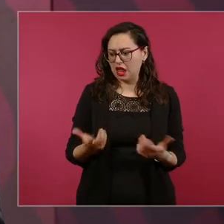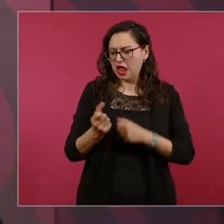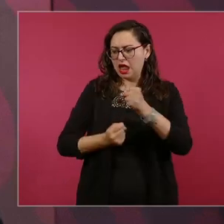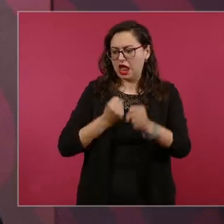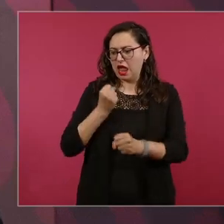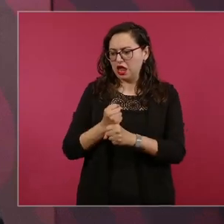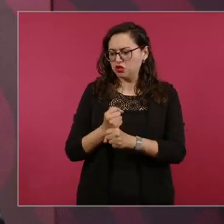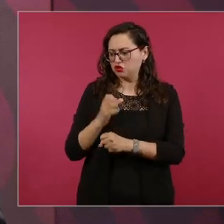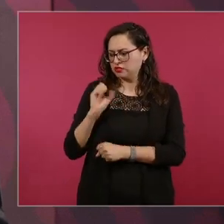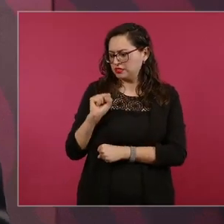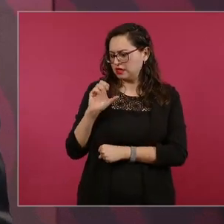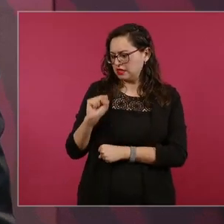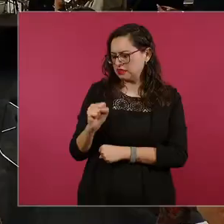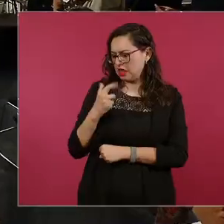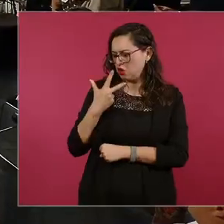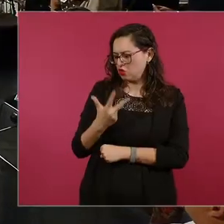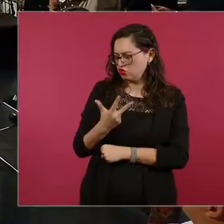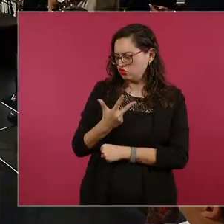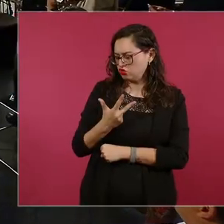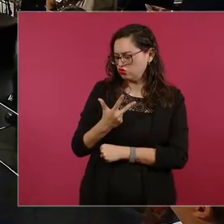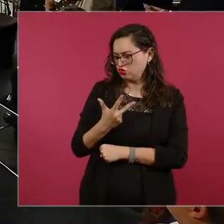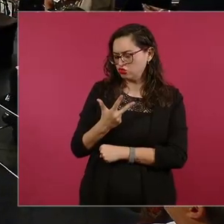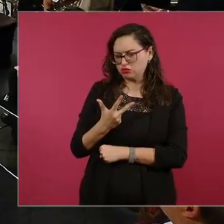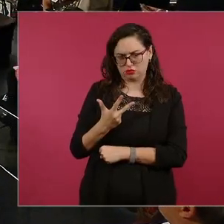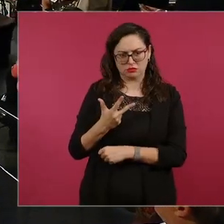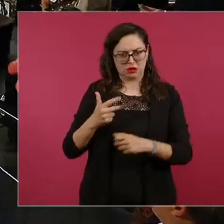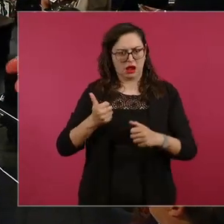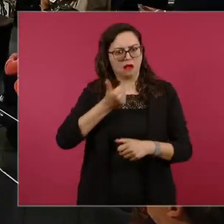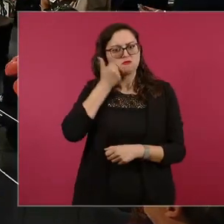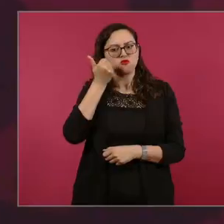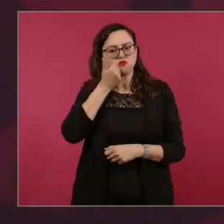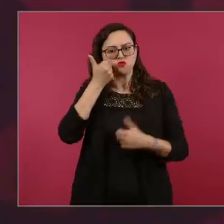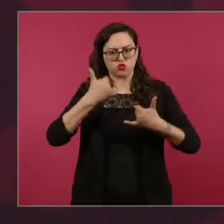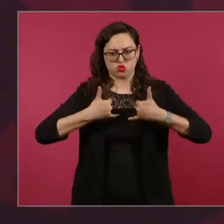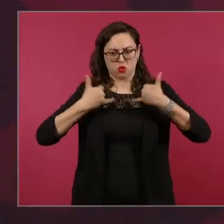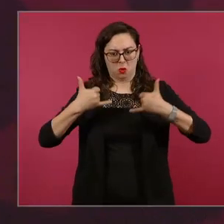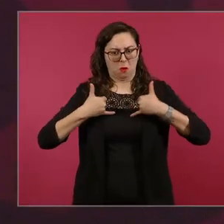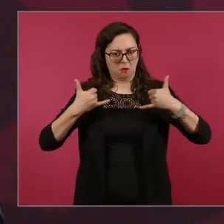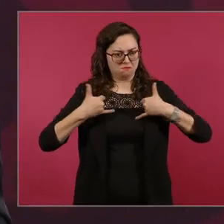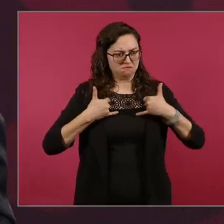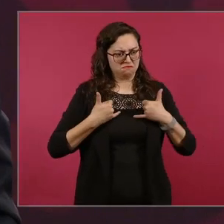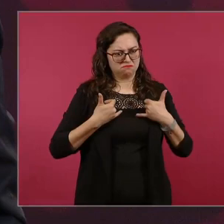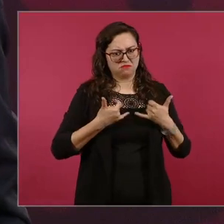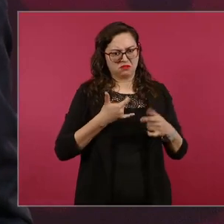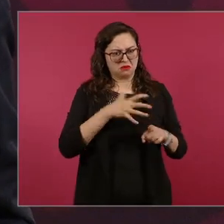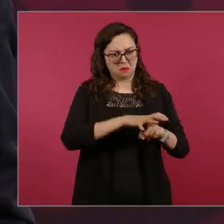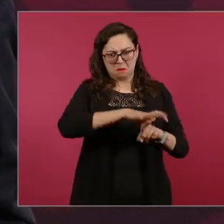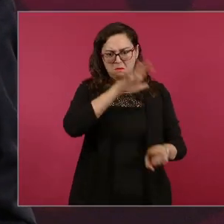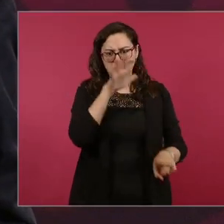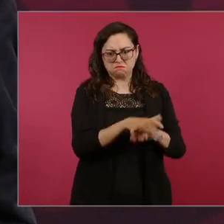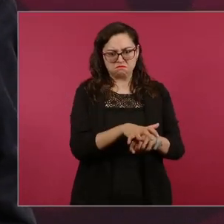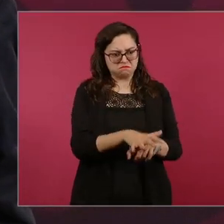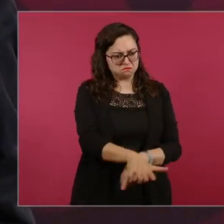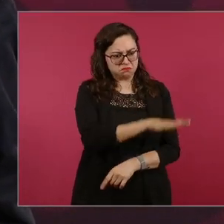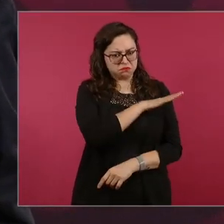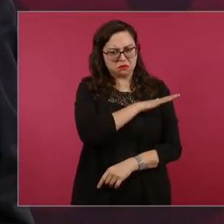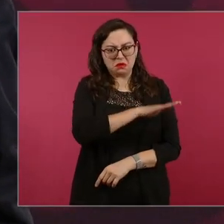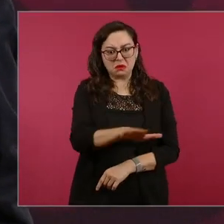Excélsior, creo, ¿no? Una página el cartón de Quesada,